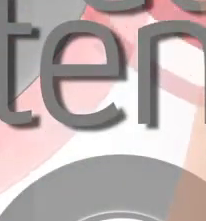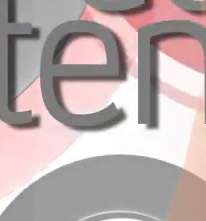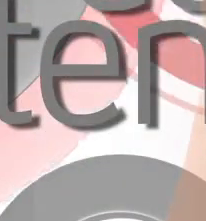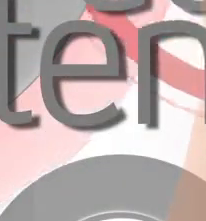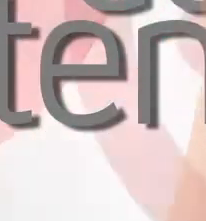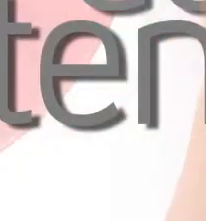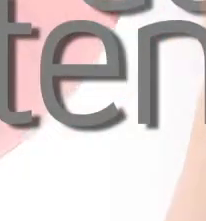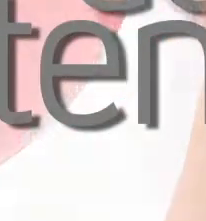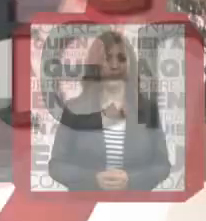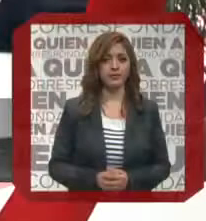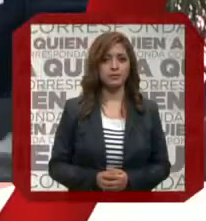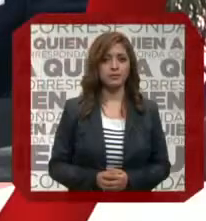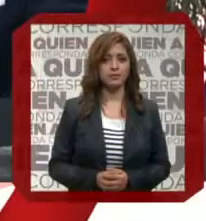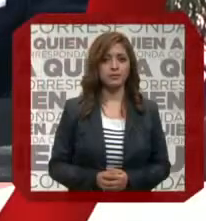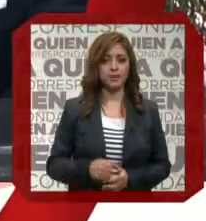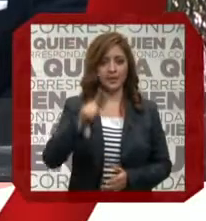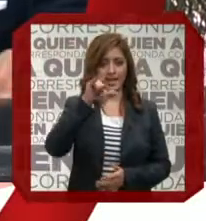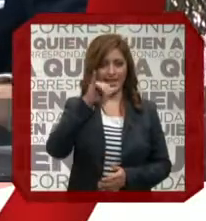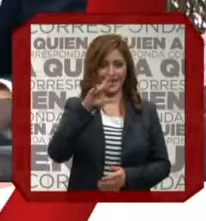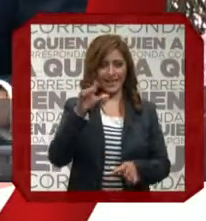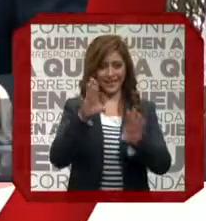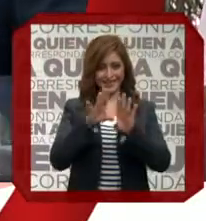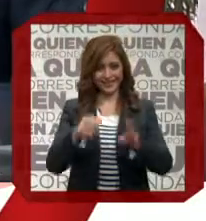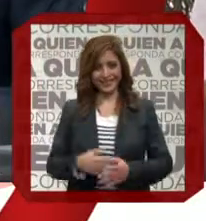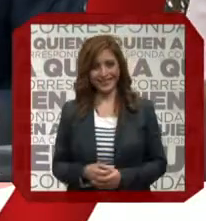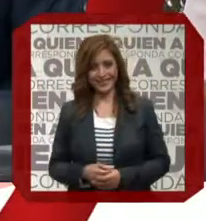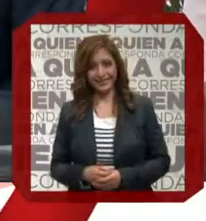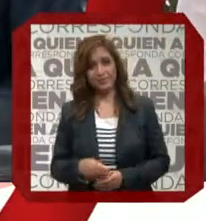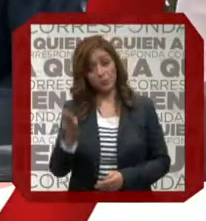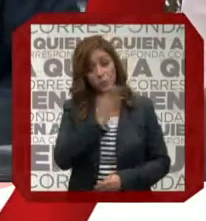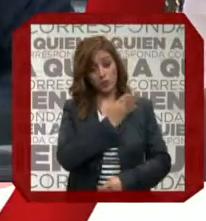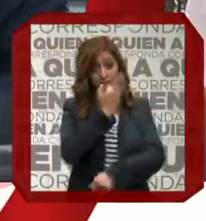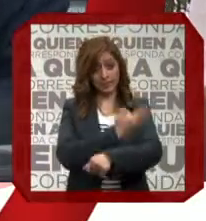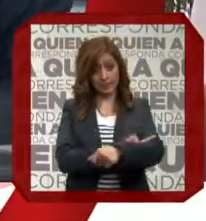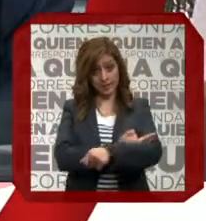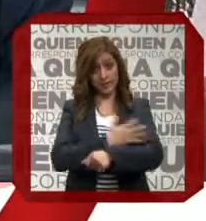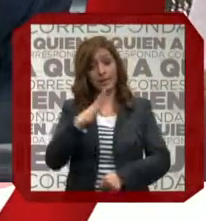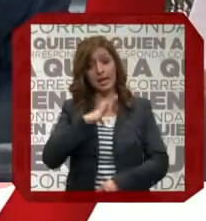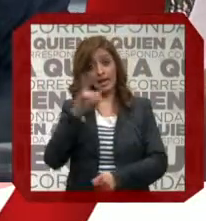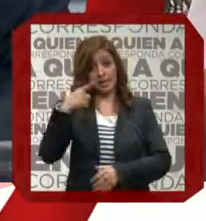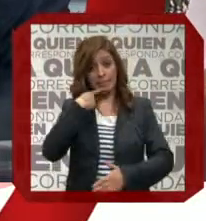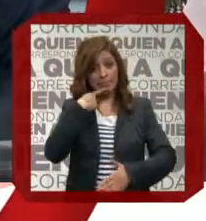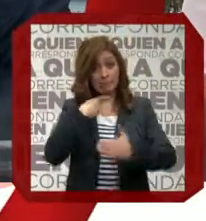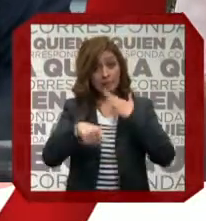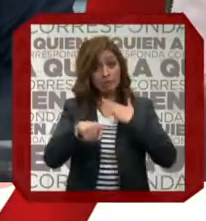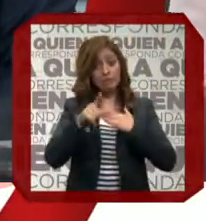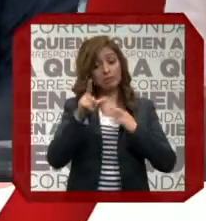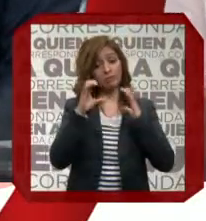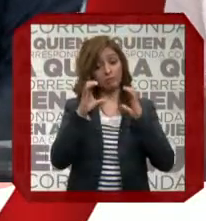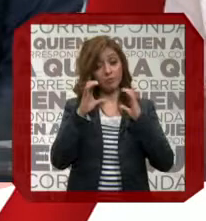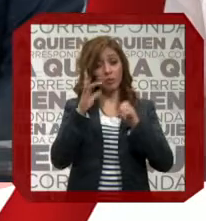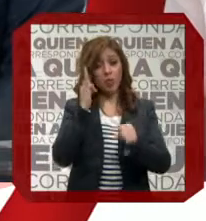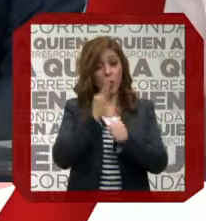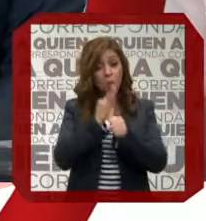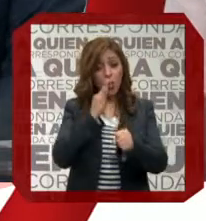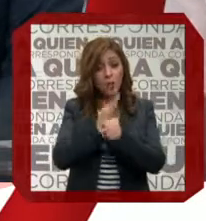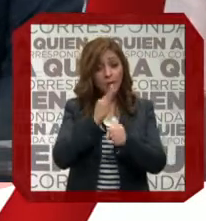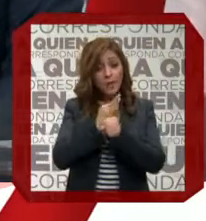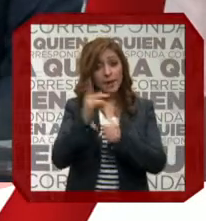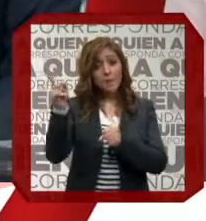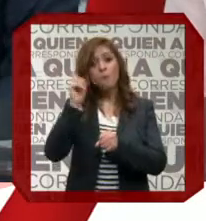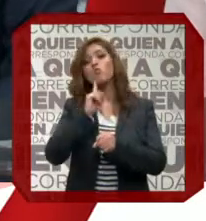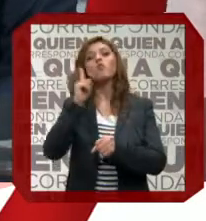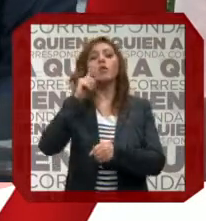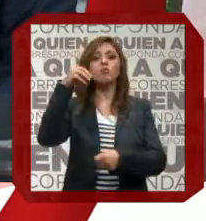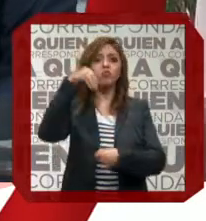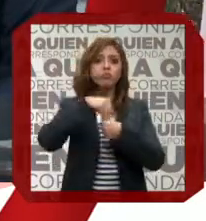Ya apareció. Lina, ¿qué pasó? Muy buenas tardes, señor Garralda. Tenemos una denuncia bastante delicada, por eso vamos a conservar la